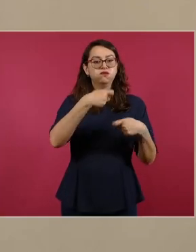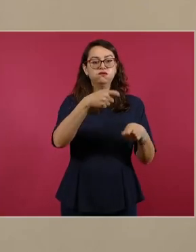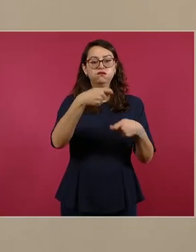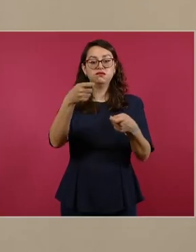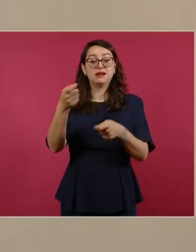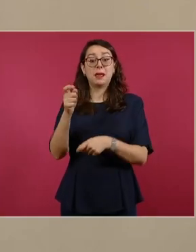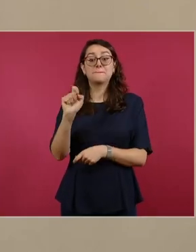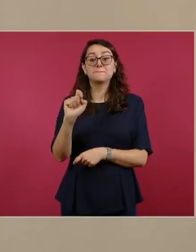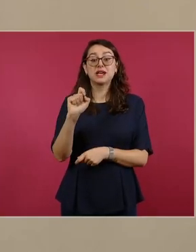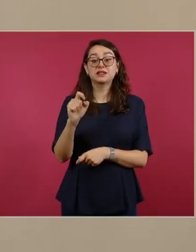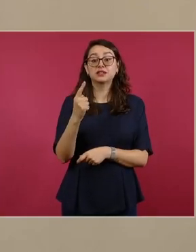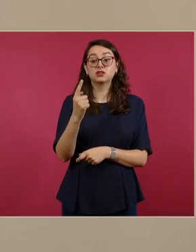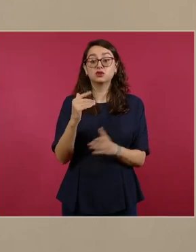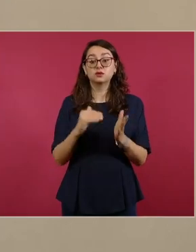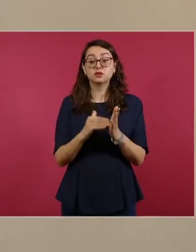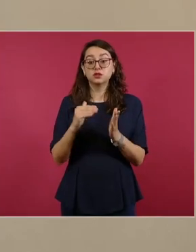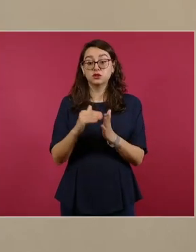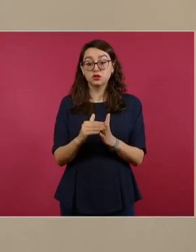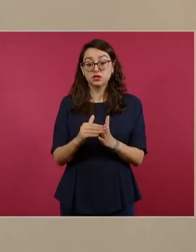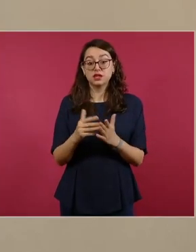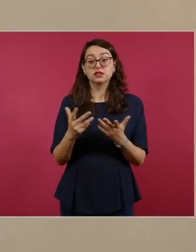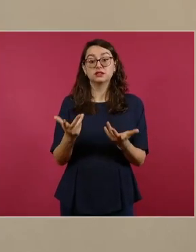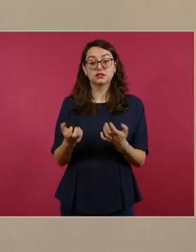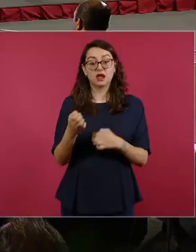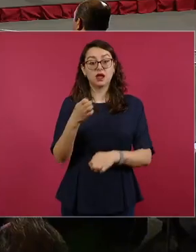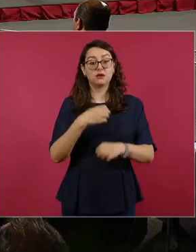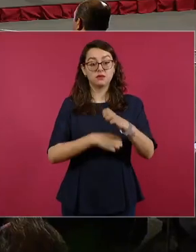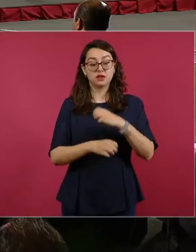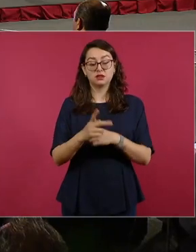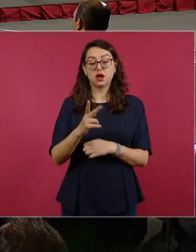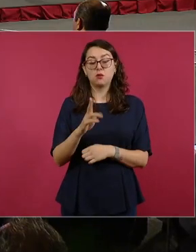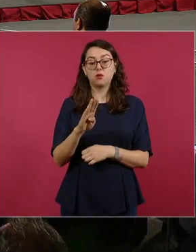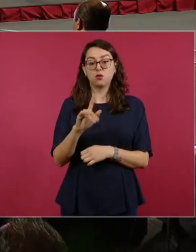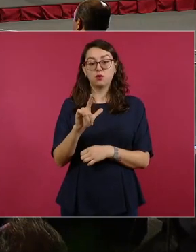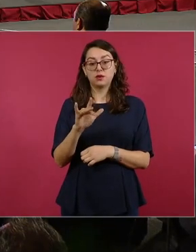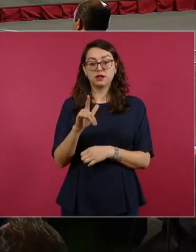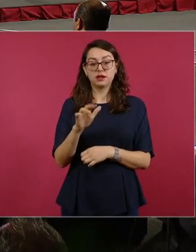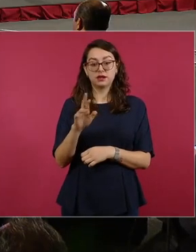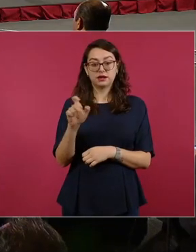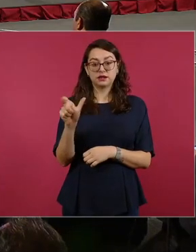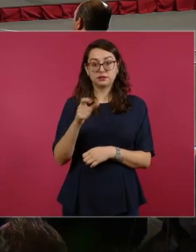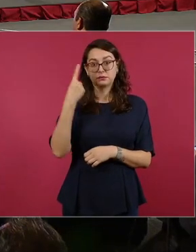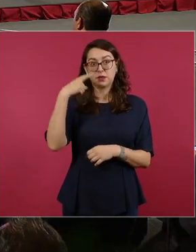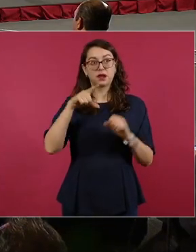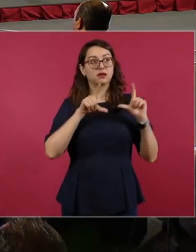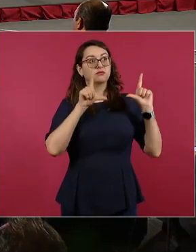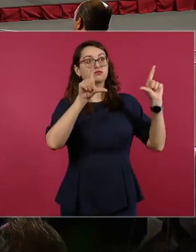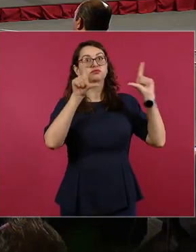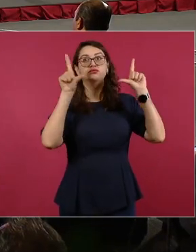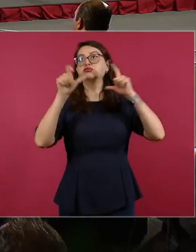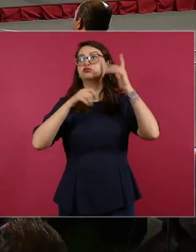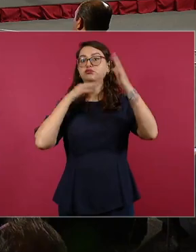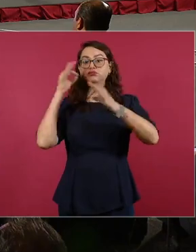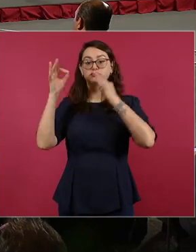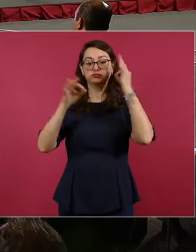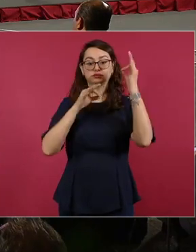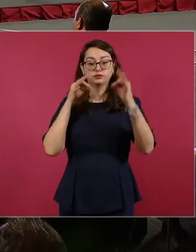339 mil pesos con la empresa Publirex para instalación de anuncios publicitarios. Adelante.